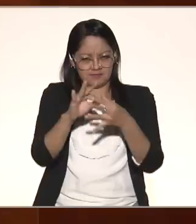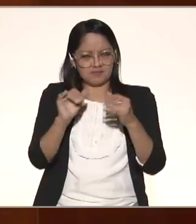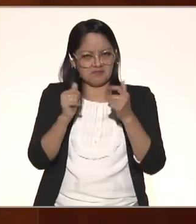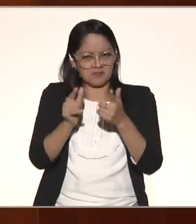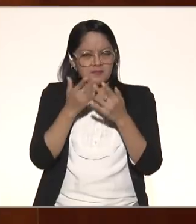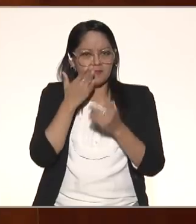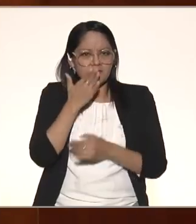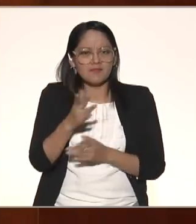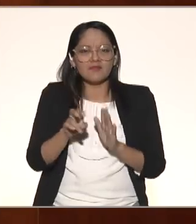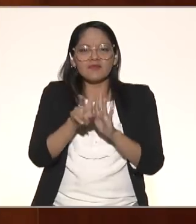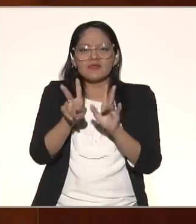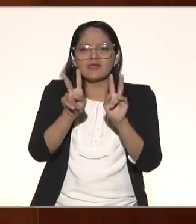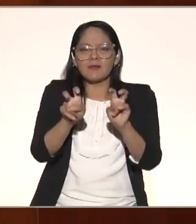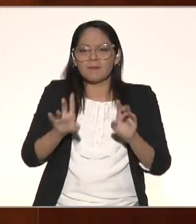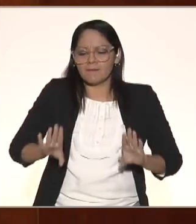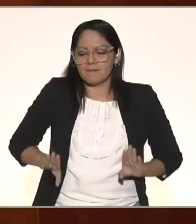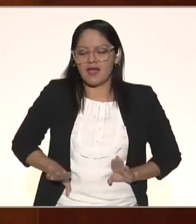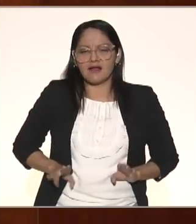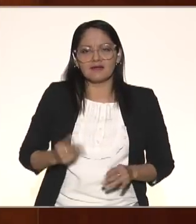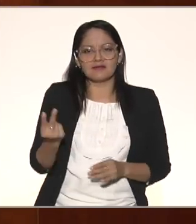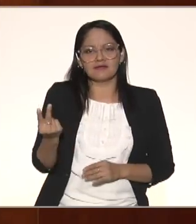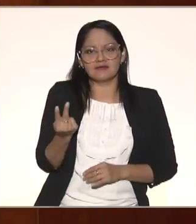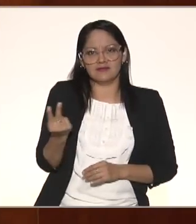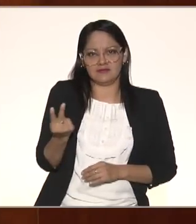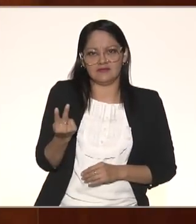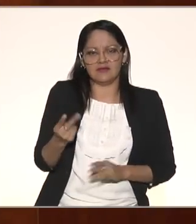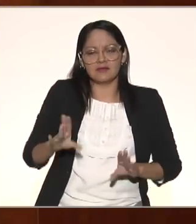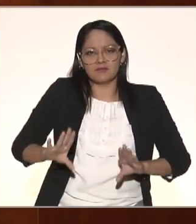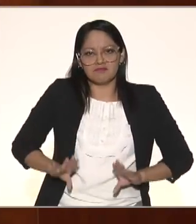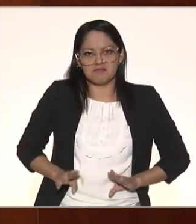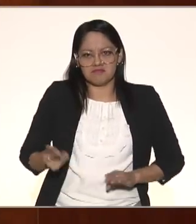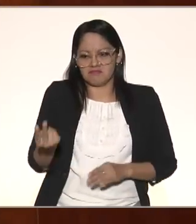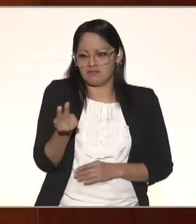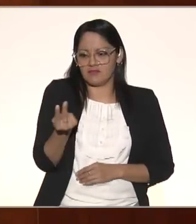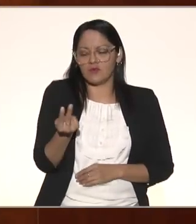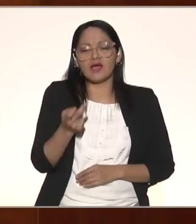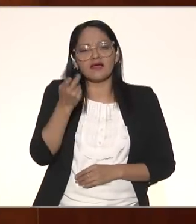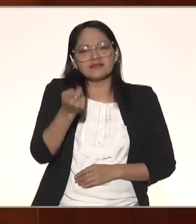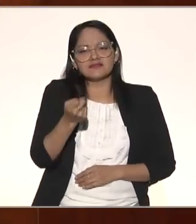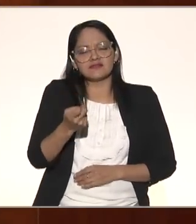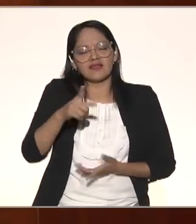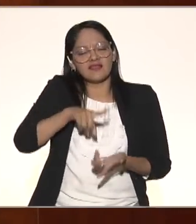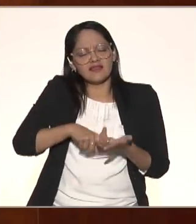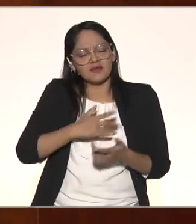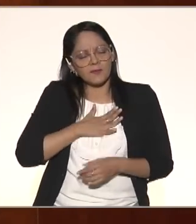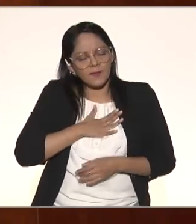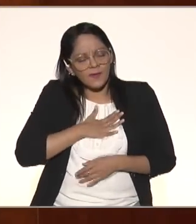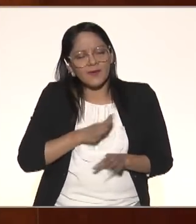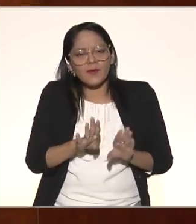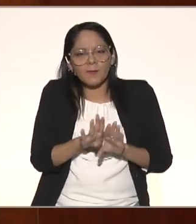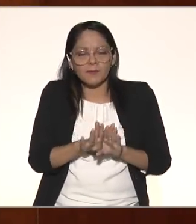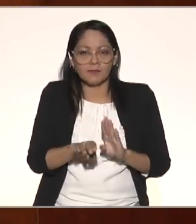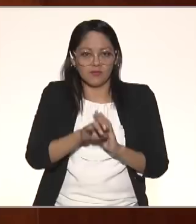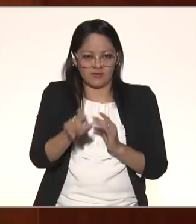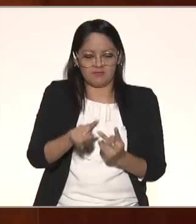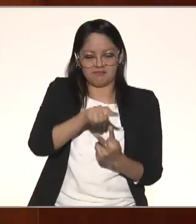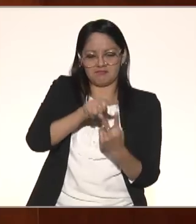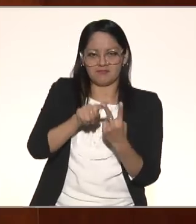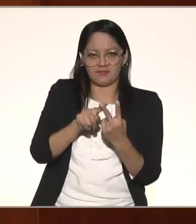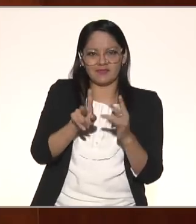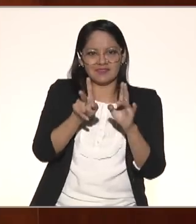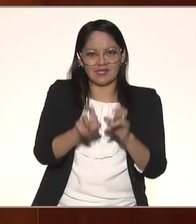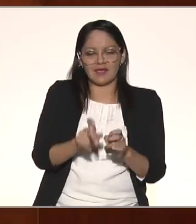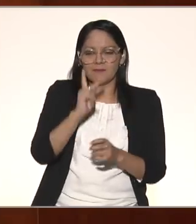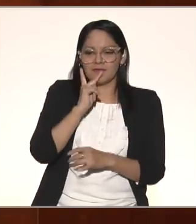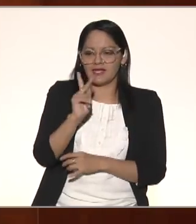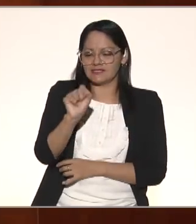El tema de la pareja es un tema vocacional. Vemos dos ejes vocacionales en la semiología,